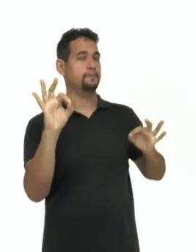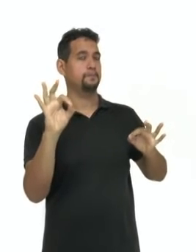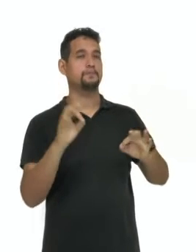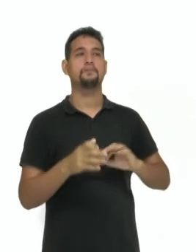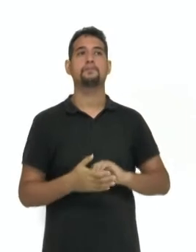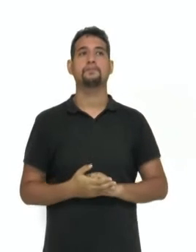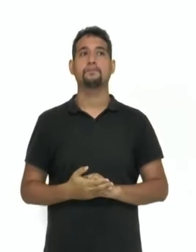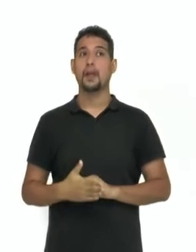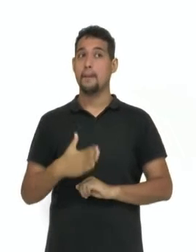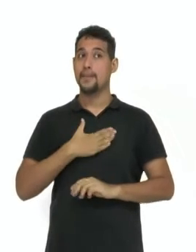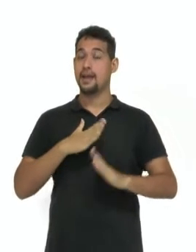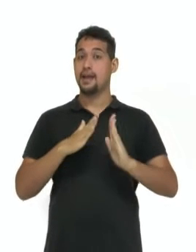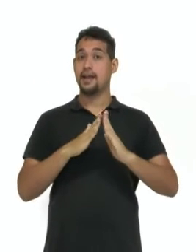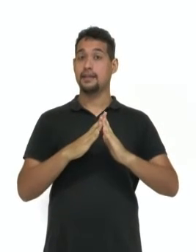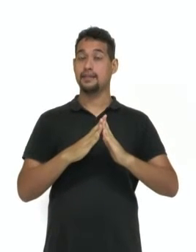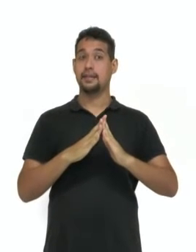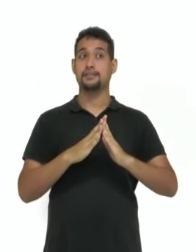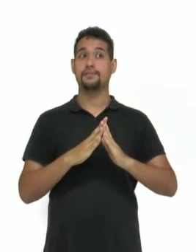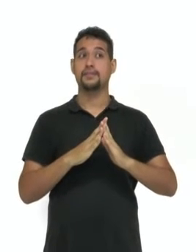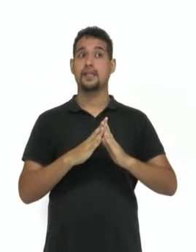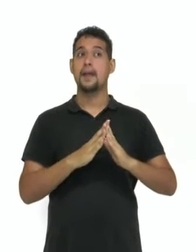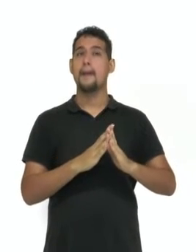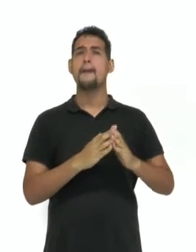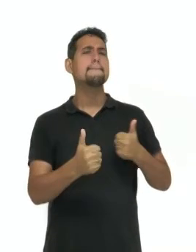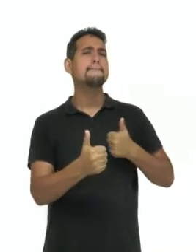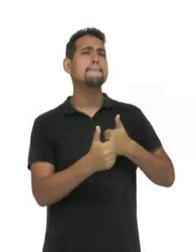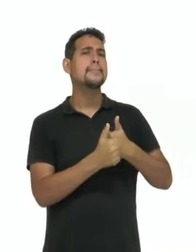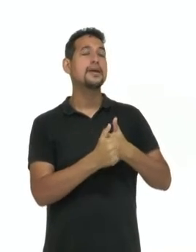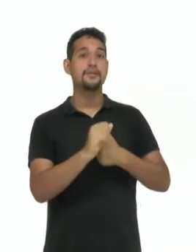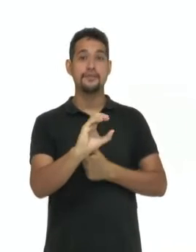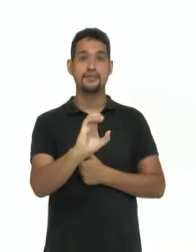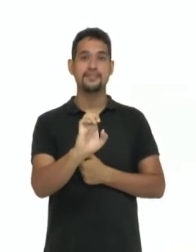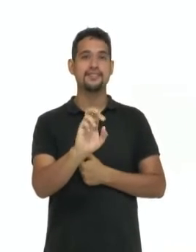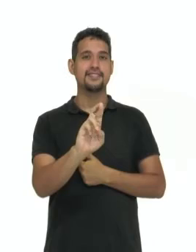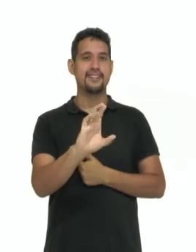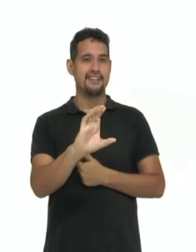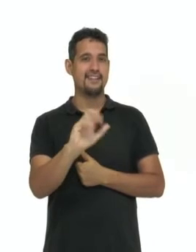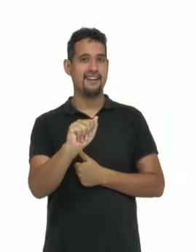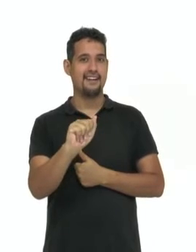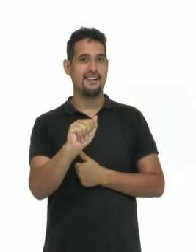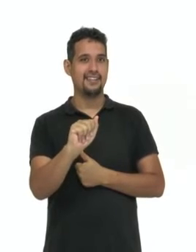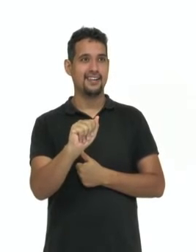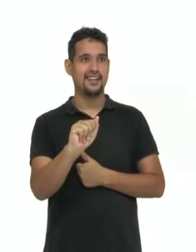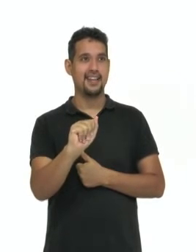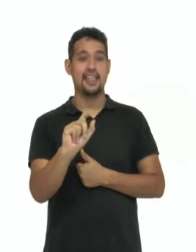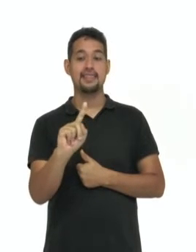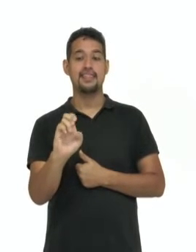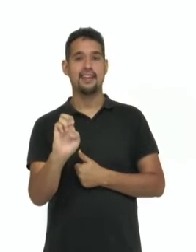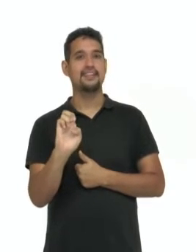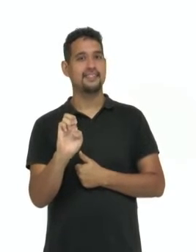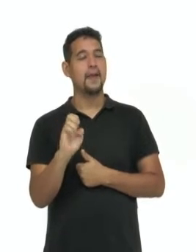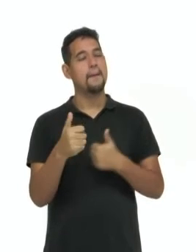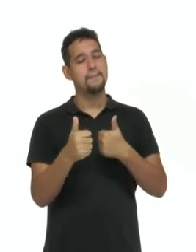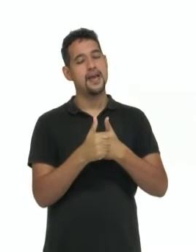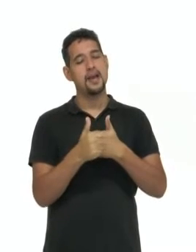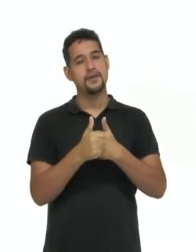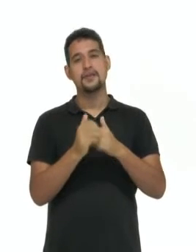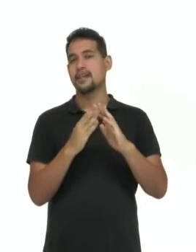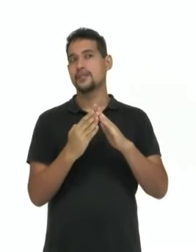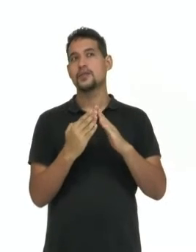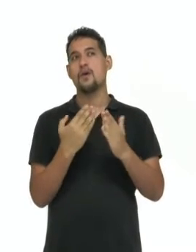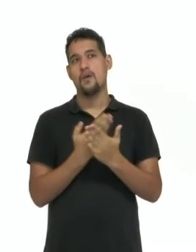Mi casa está muy cerca de la escuela, por eso vengo siempre a pie, muy cerca de, muito perto